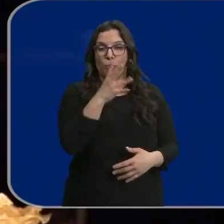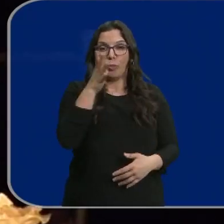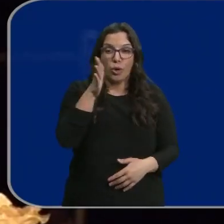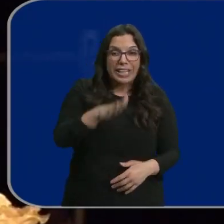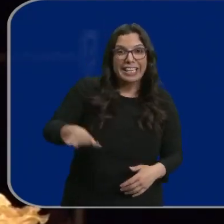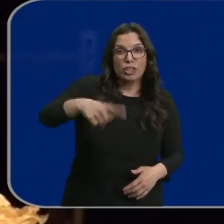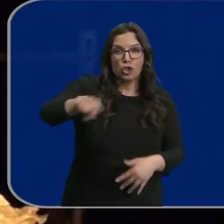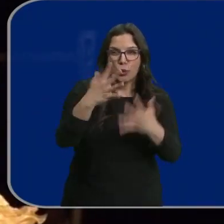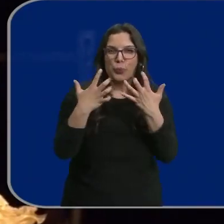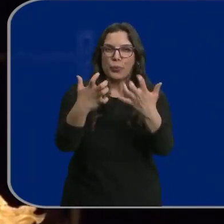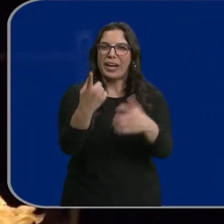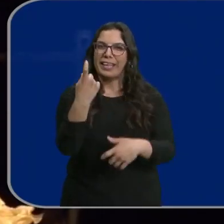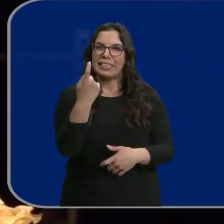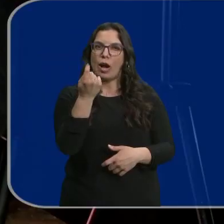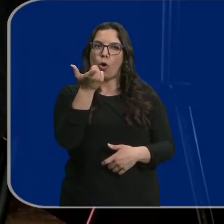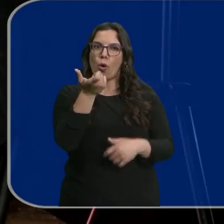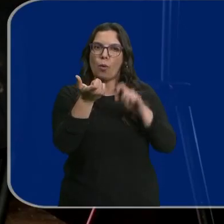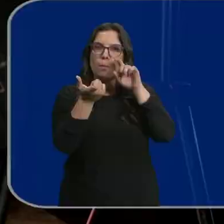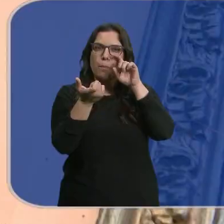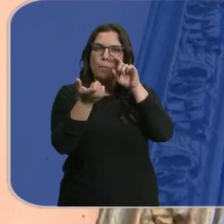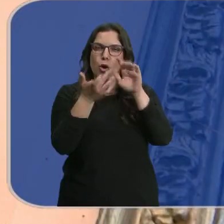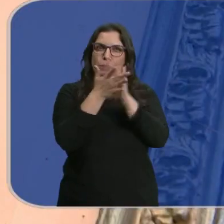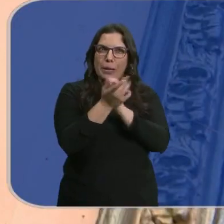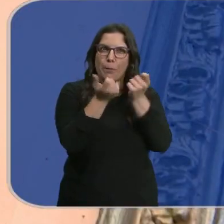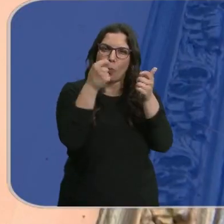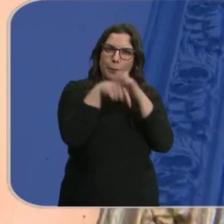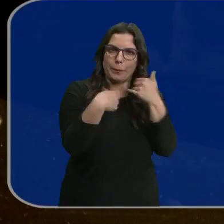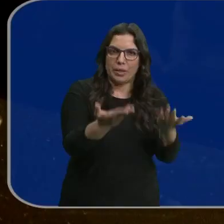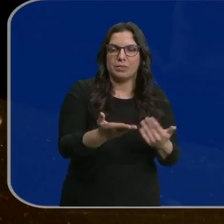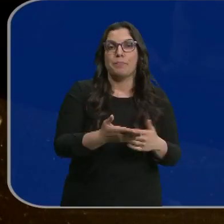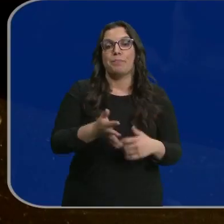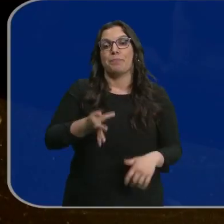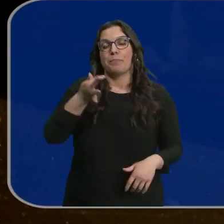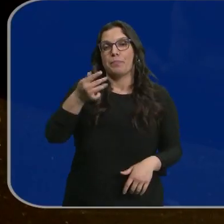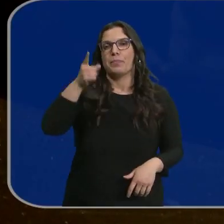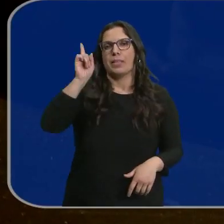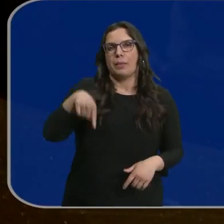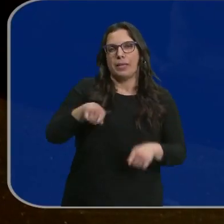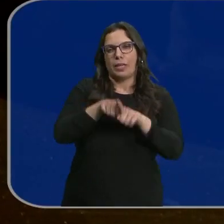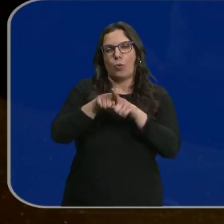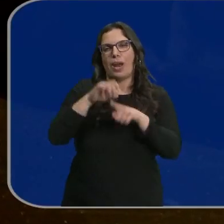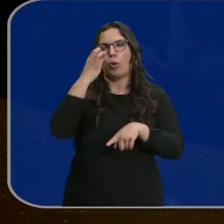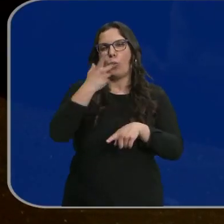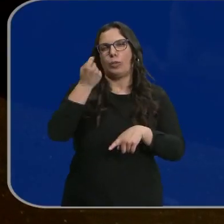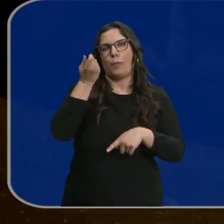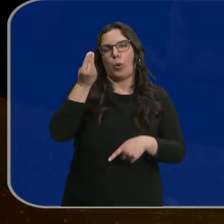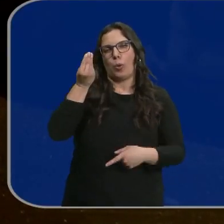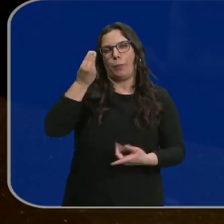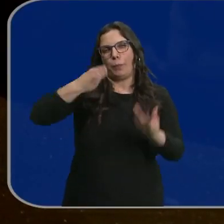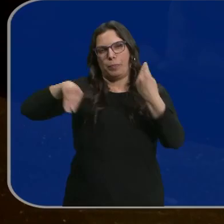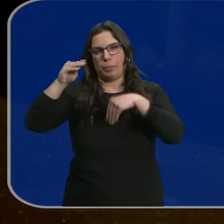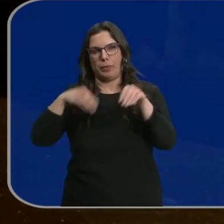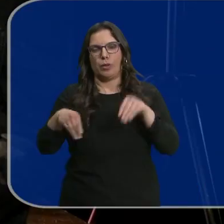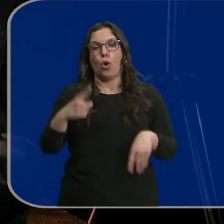los niños necesitan un poquito de ilustración, más demostración. Además de darle una vuelta de tuerca al cuento. Hicimos un enanito